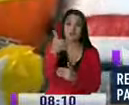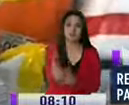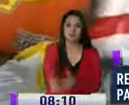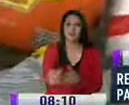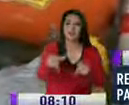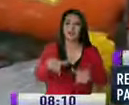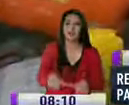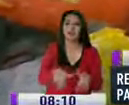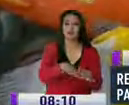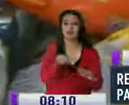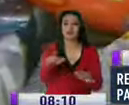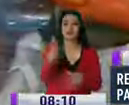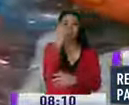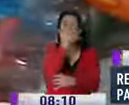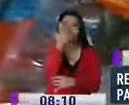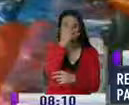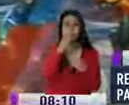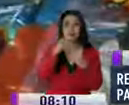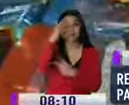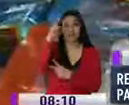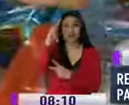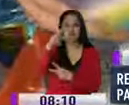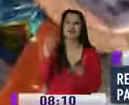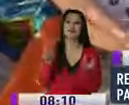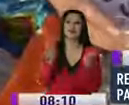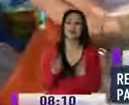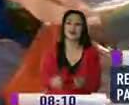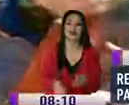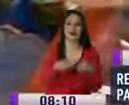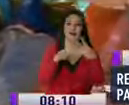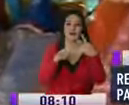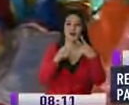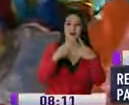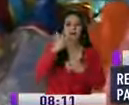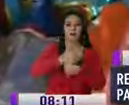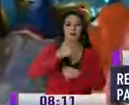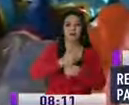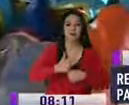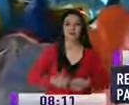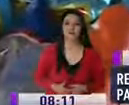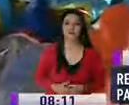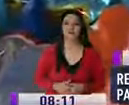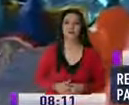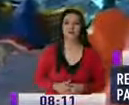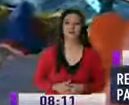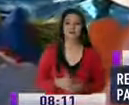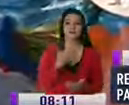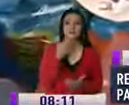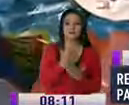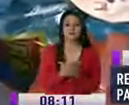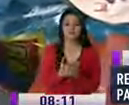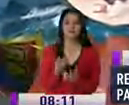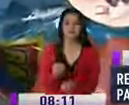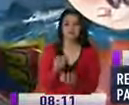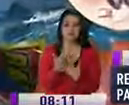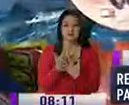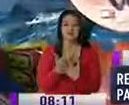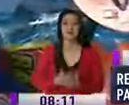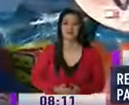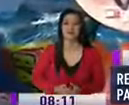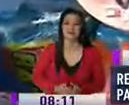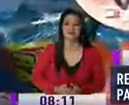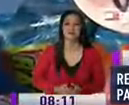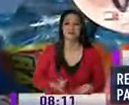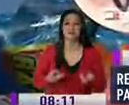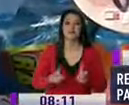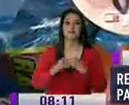sucedió las réplicas en Esmeraldas, luego en México, y ahora lo estamos haciendo una vez más para Guatemala. Le agradecemos muchísimo y también la intervención de la unidad